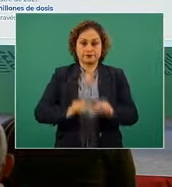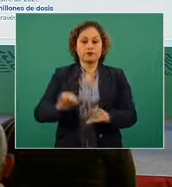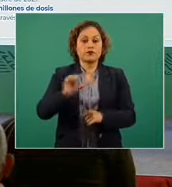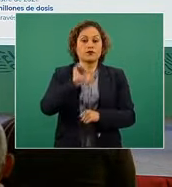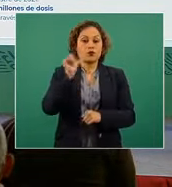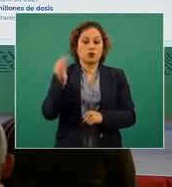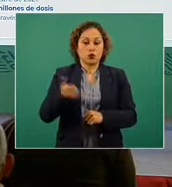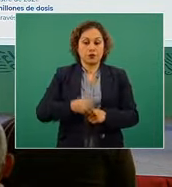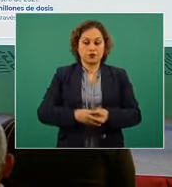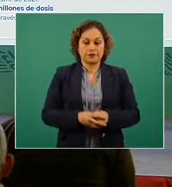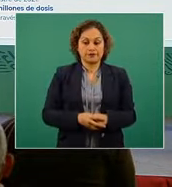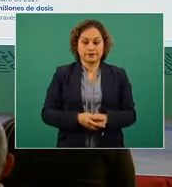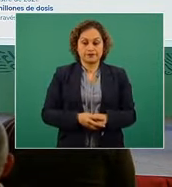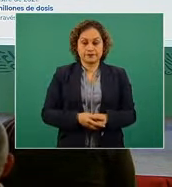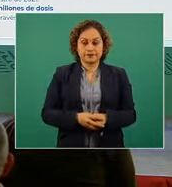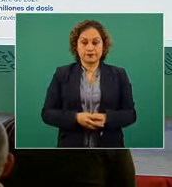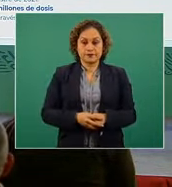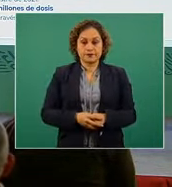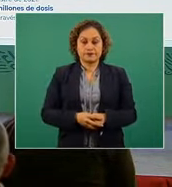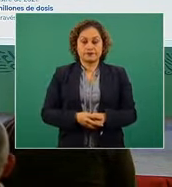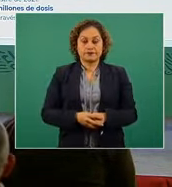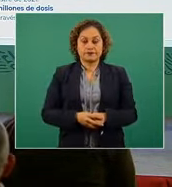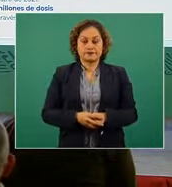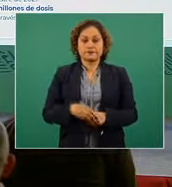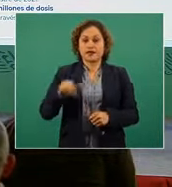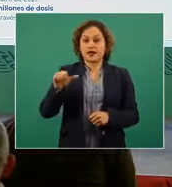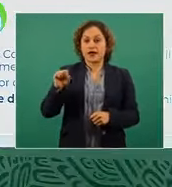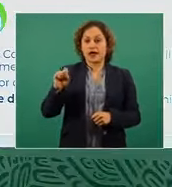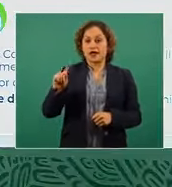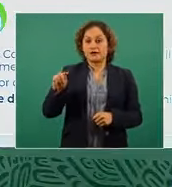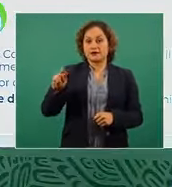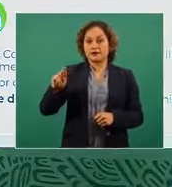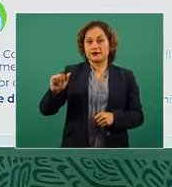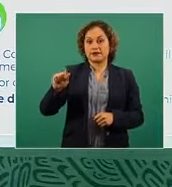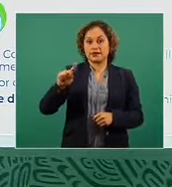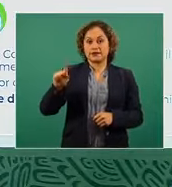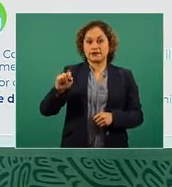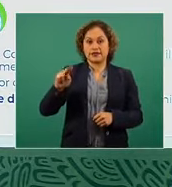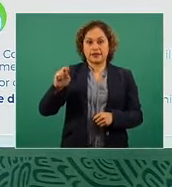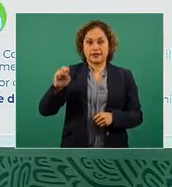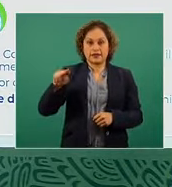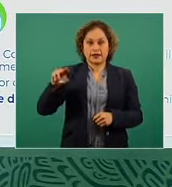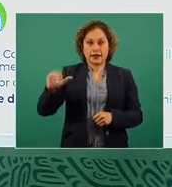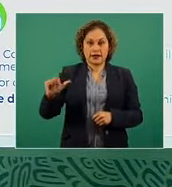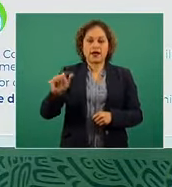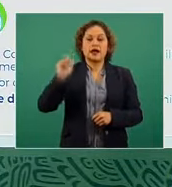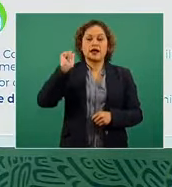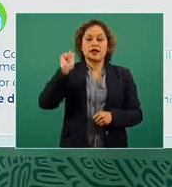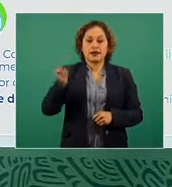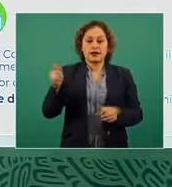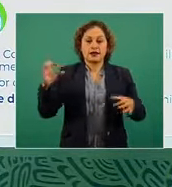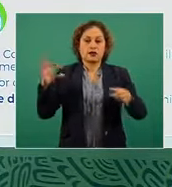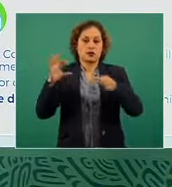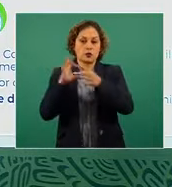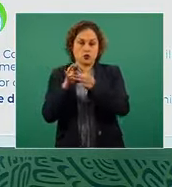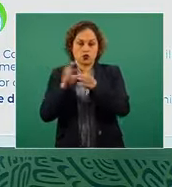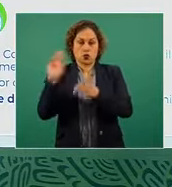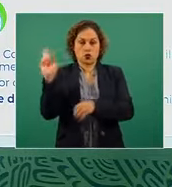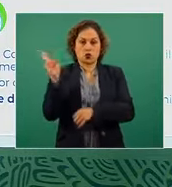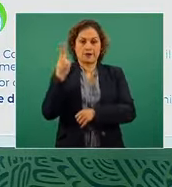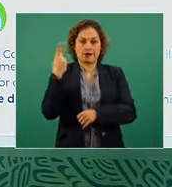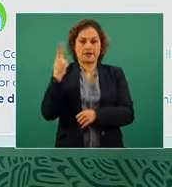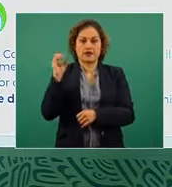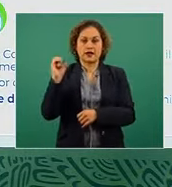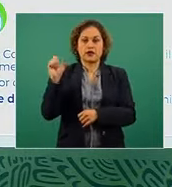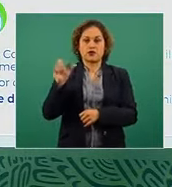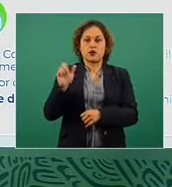Muchas gracias. Bueno, luego tenemos AstraZeneca. AstraZeneca se desarrolló con Oxford,